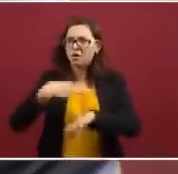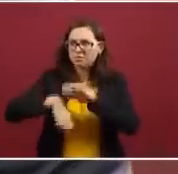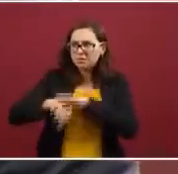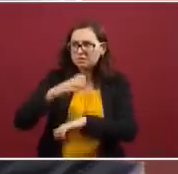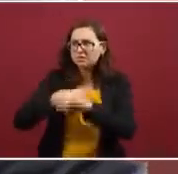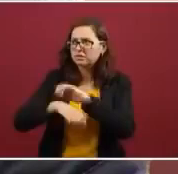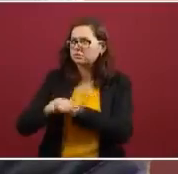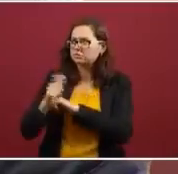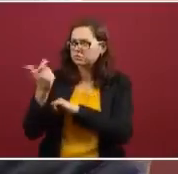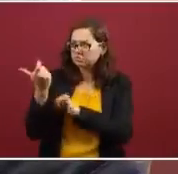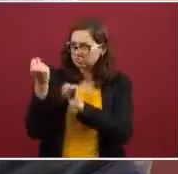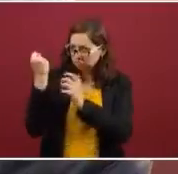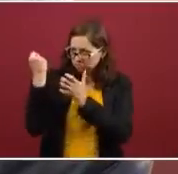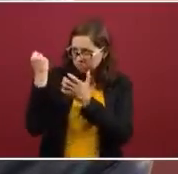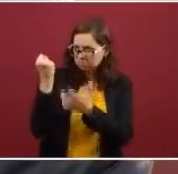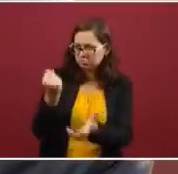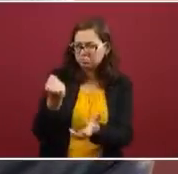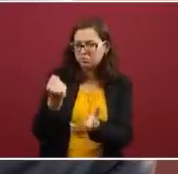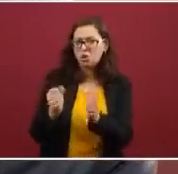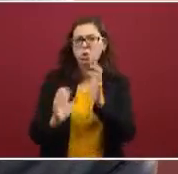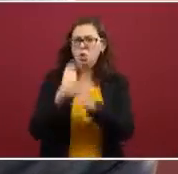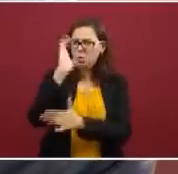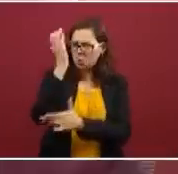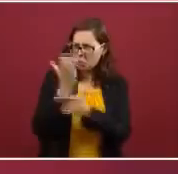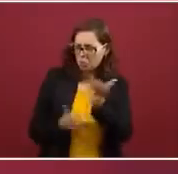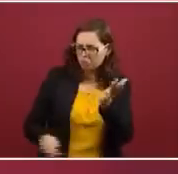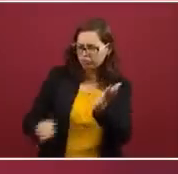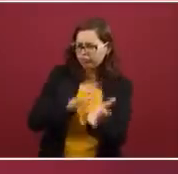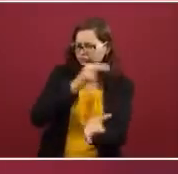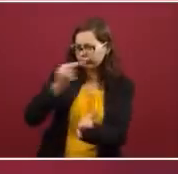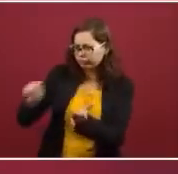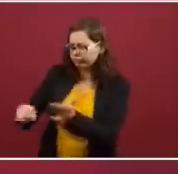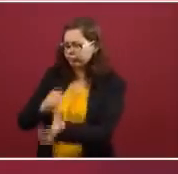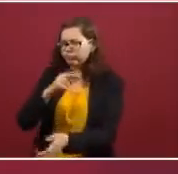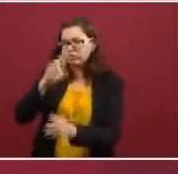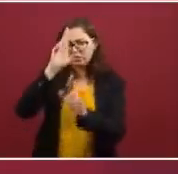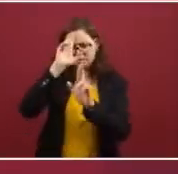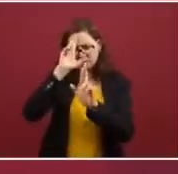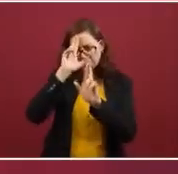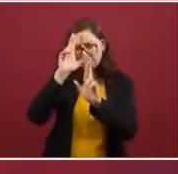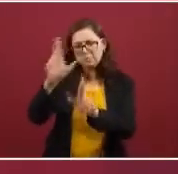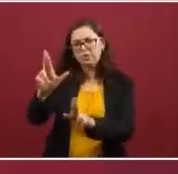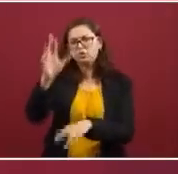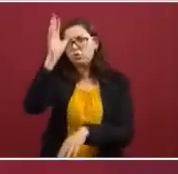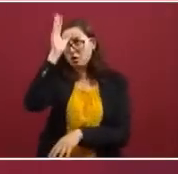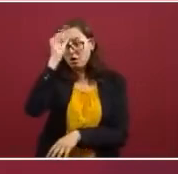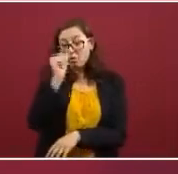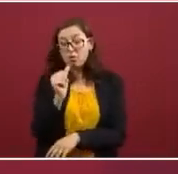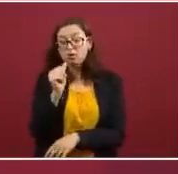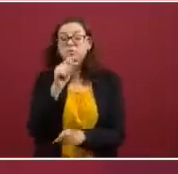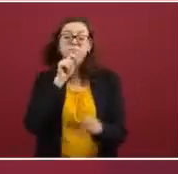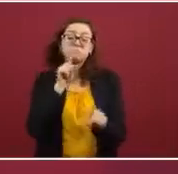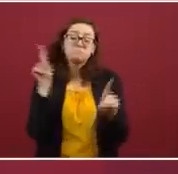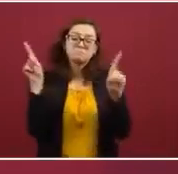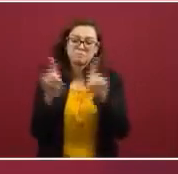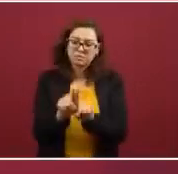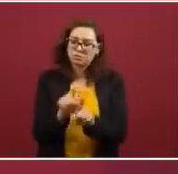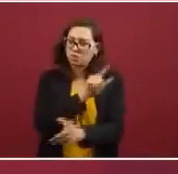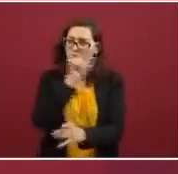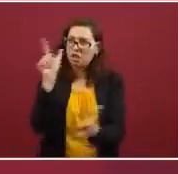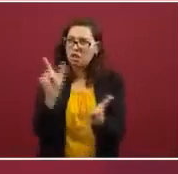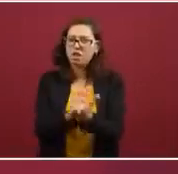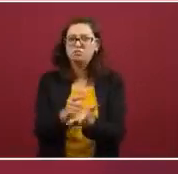respeto a los contratos y va a haber respeto a la